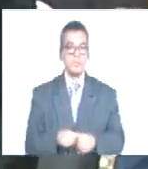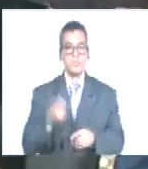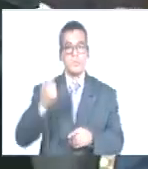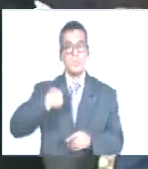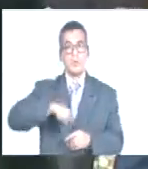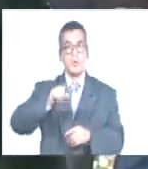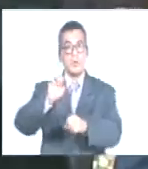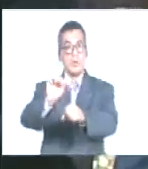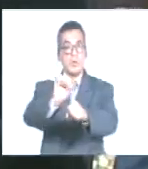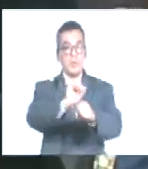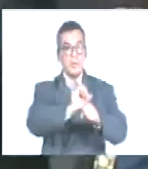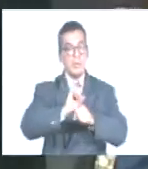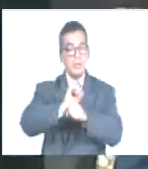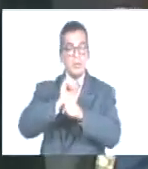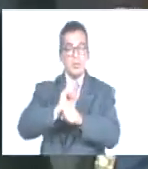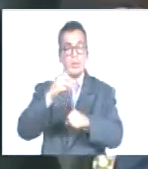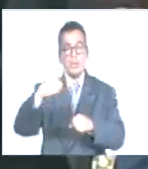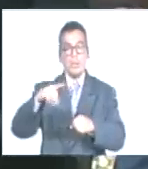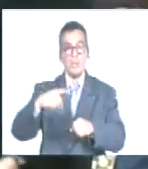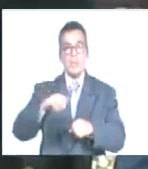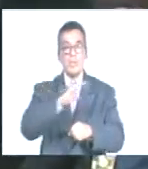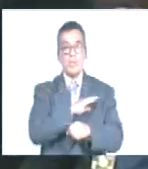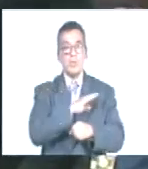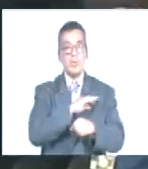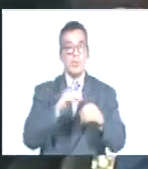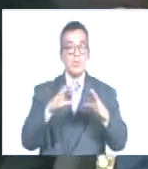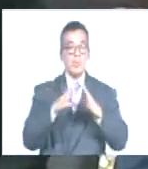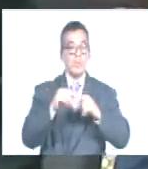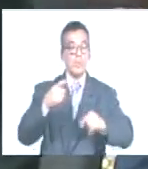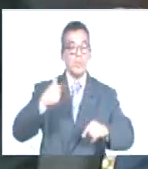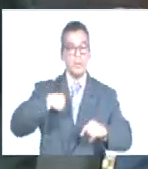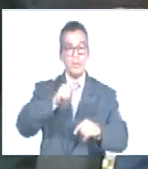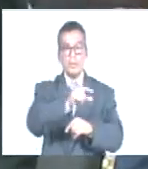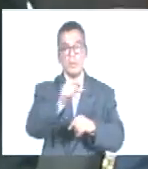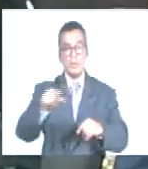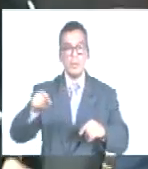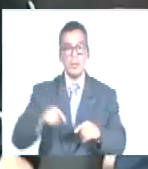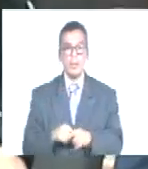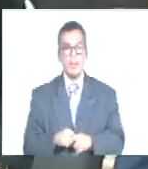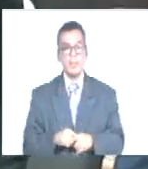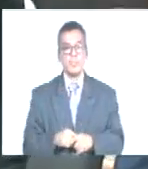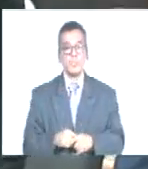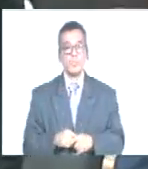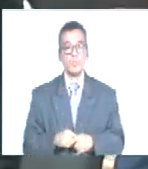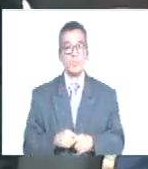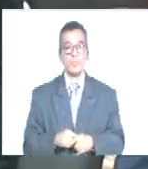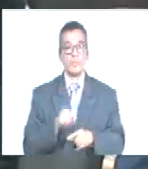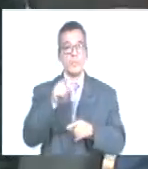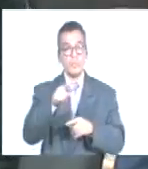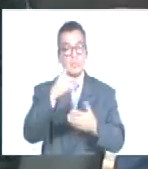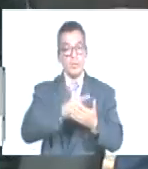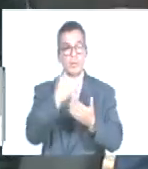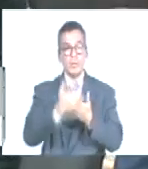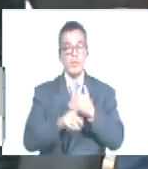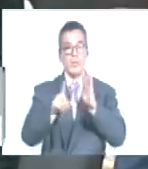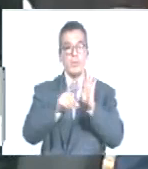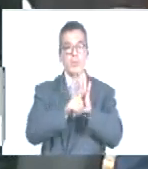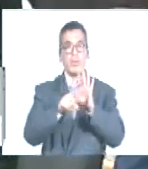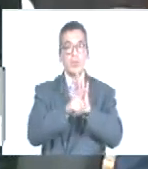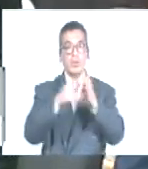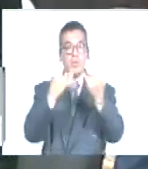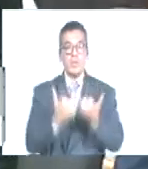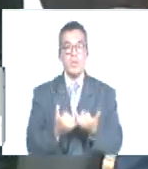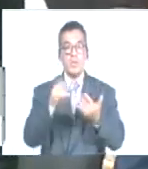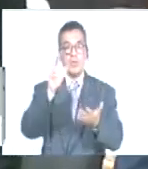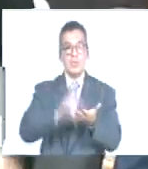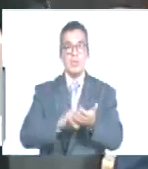Tenemos que defender siempre los derechos de todos los seres sintientes y por consiguiente, este anteproyecto de ley que ya se